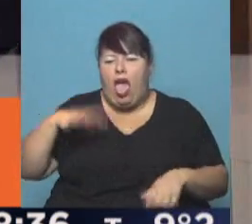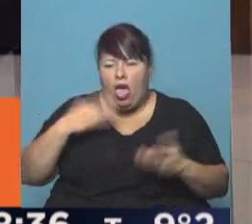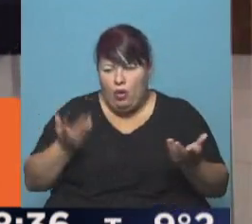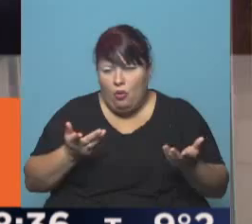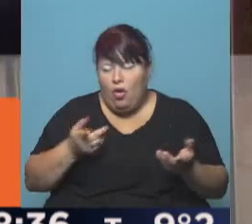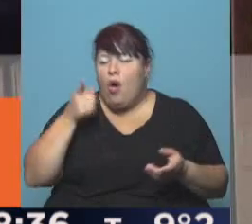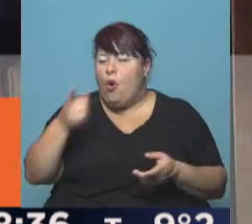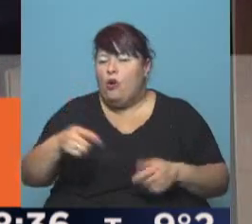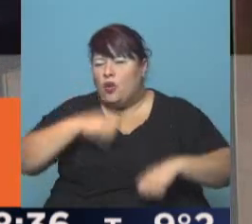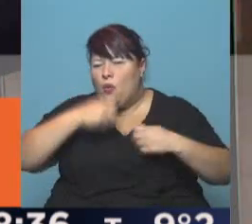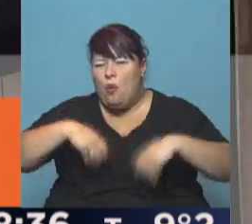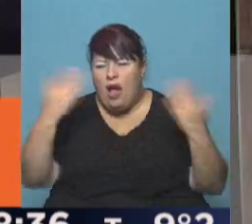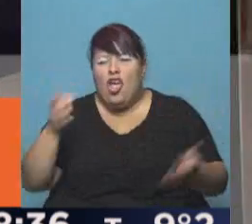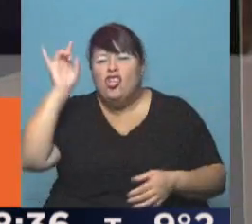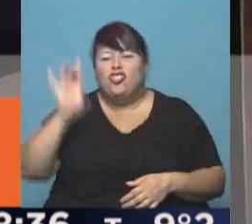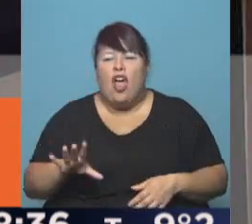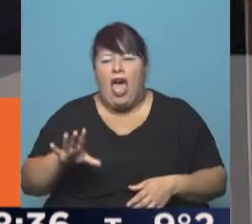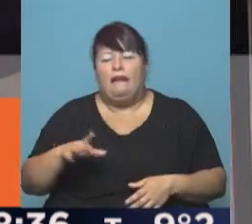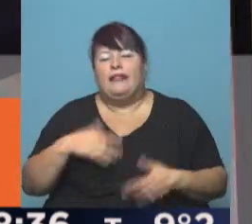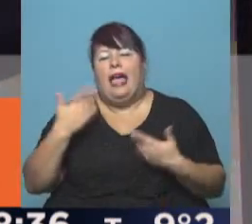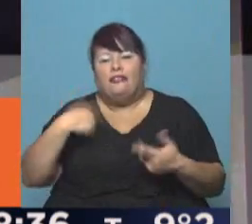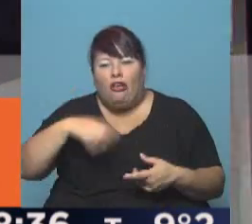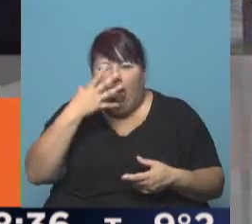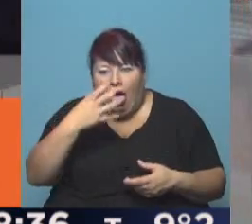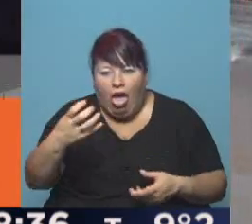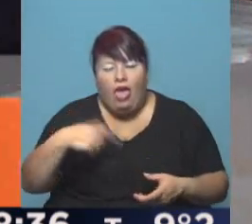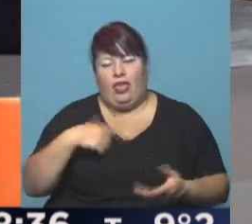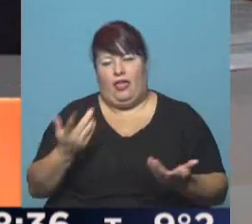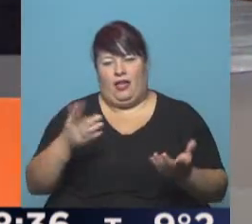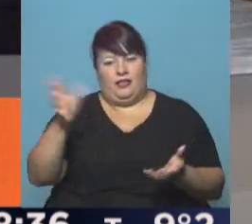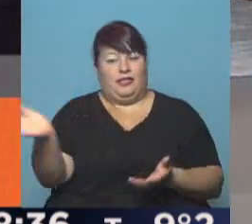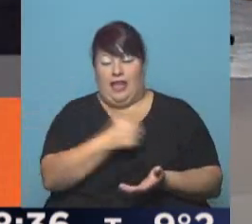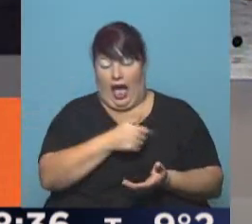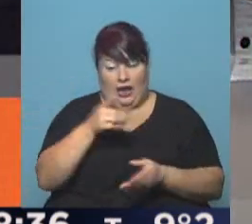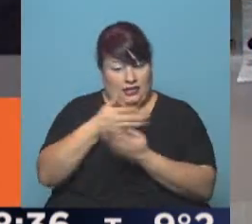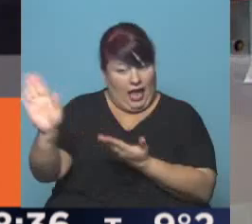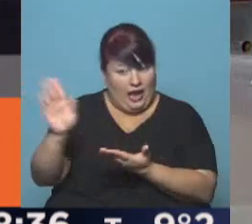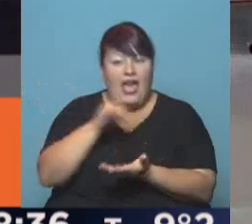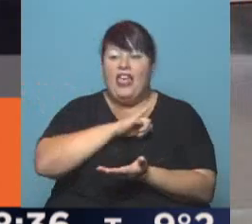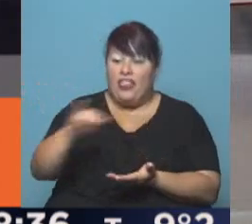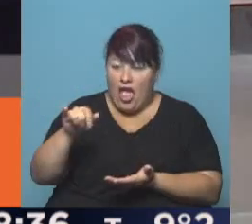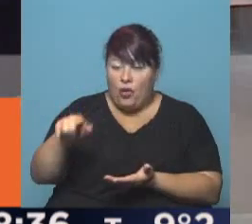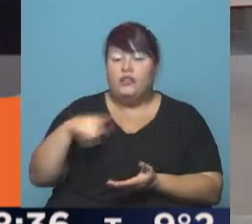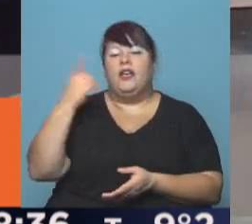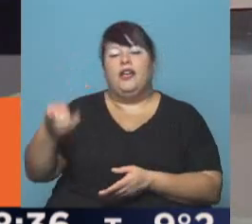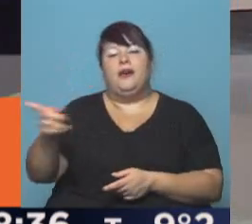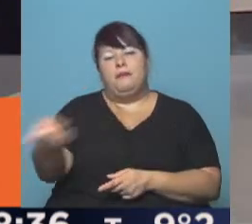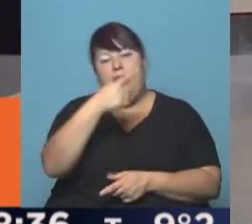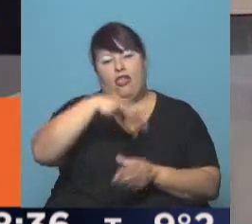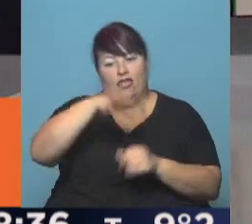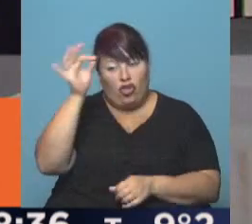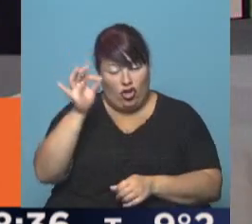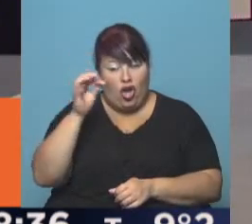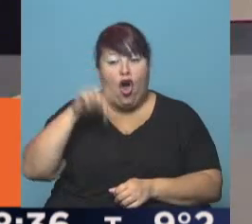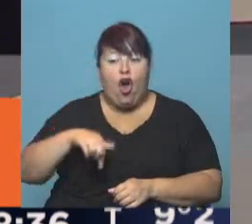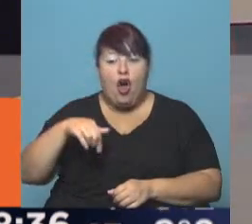preventiva, usted hace cualquier cosa y lo único que está haciendo es entreteniéndonos a todos. Le quita la causa, lo denuncia y la manda a sorteo.